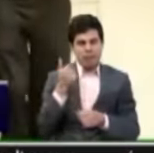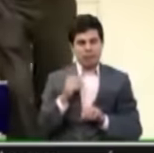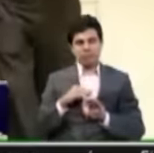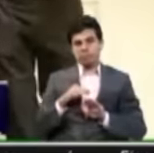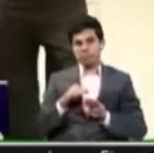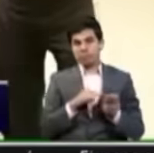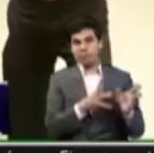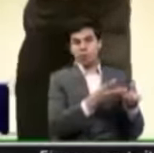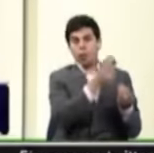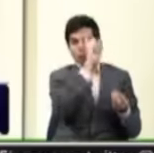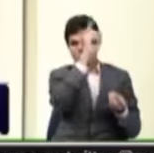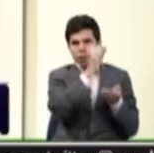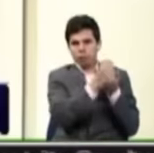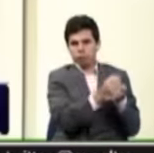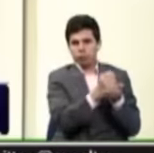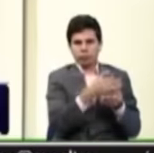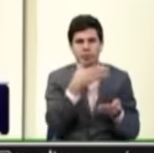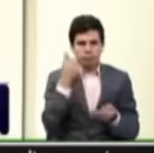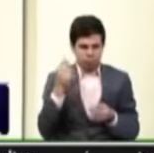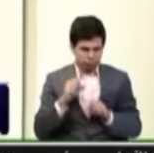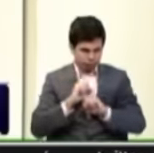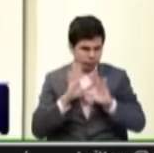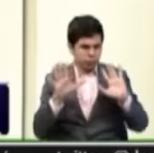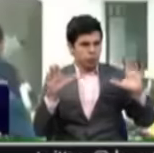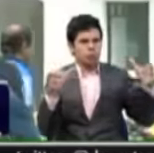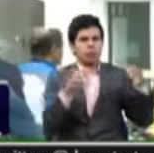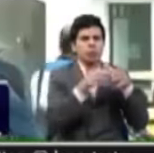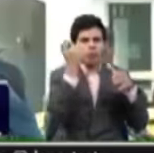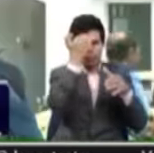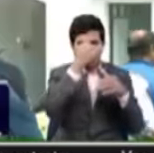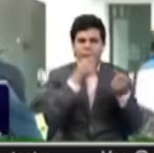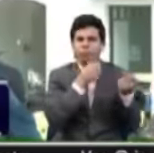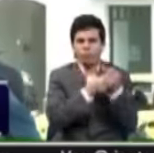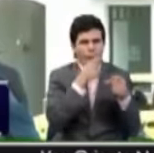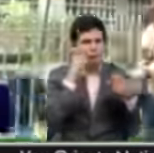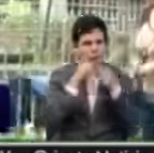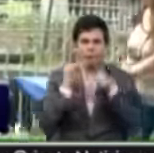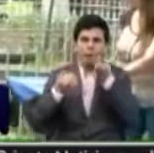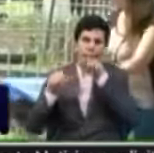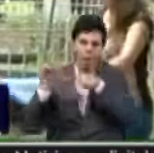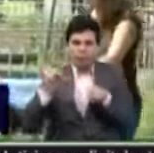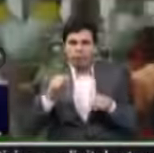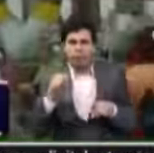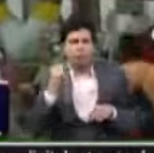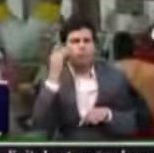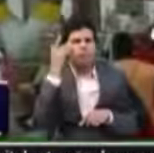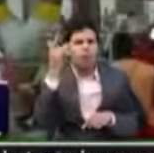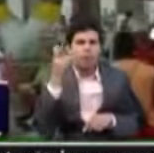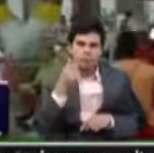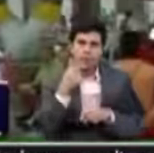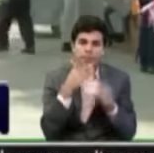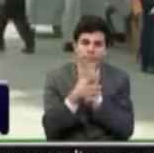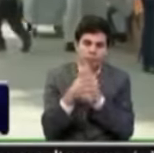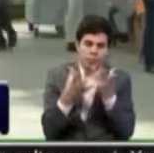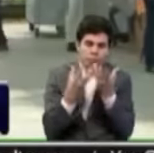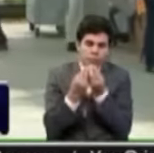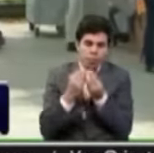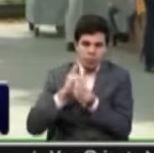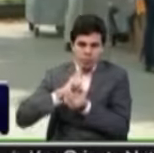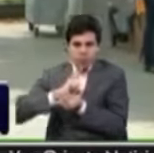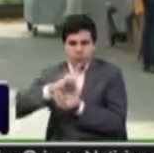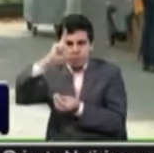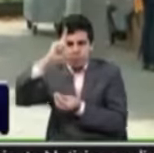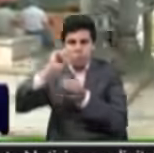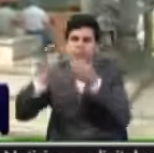a otros partidos, o incluso lo dicen de manera directa, al Partido Conservador. ¿Y cómo? De la siguiente manera. A nombre del Partido Liberal